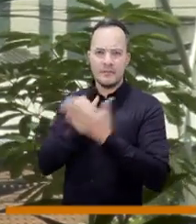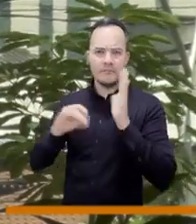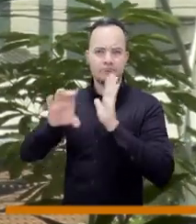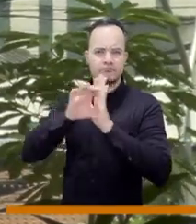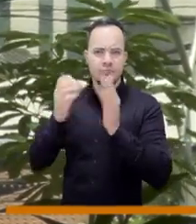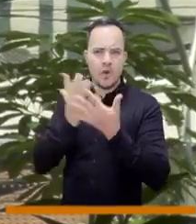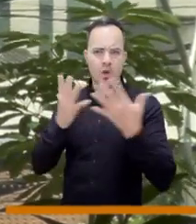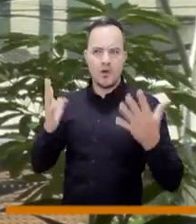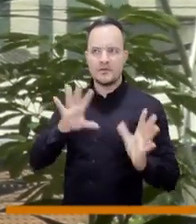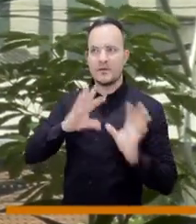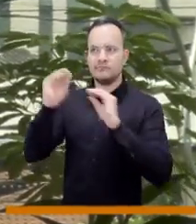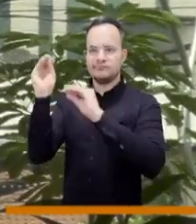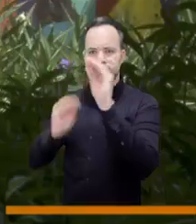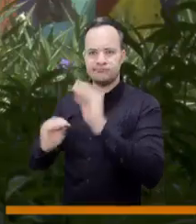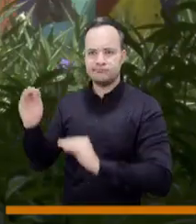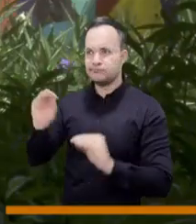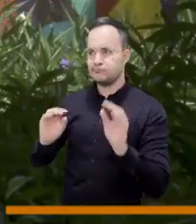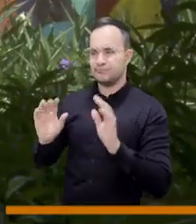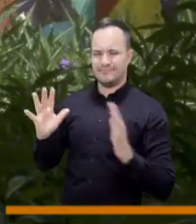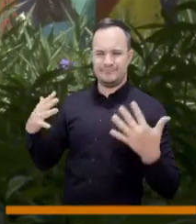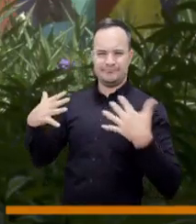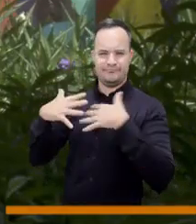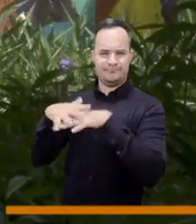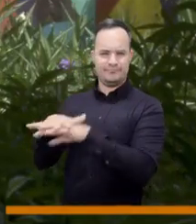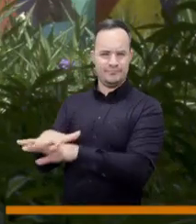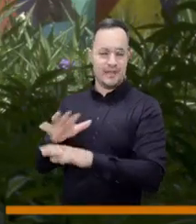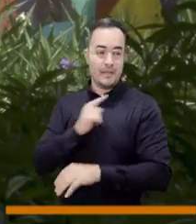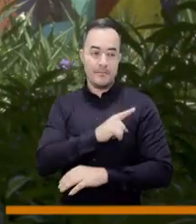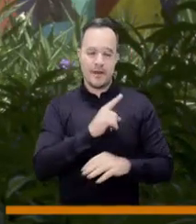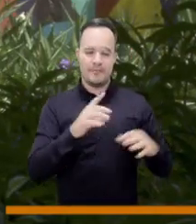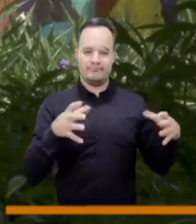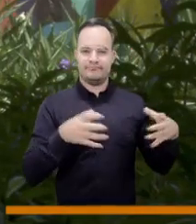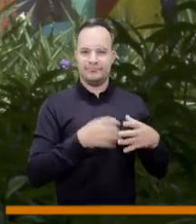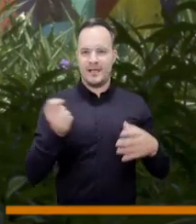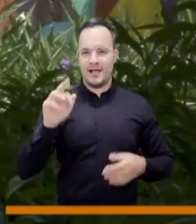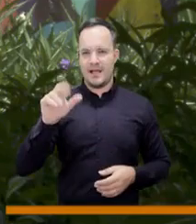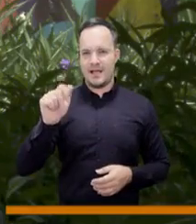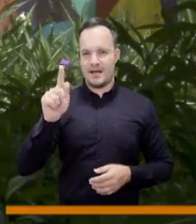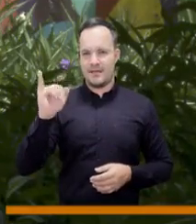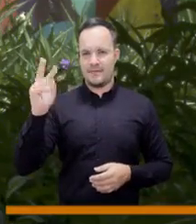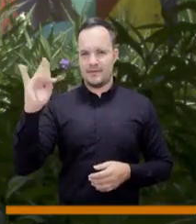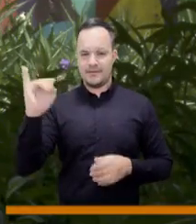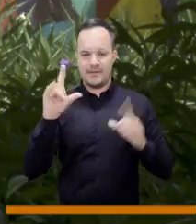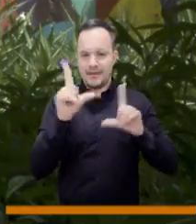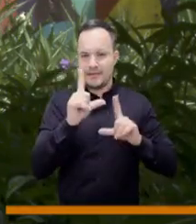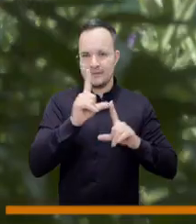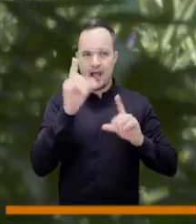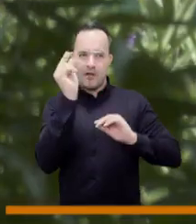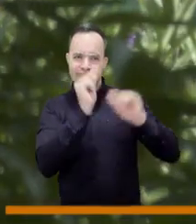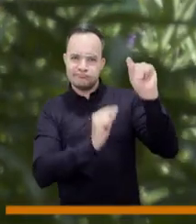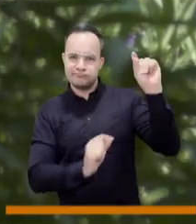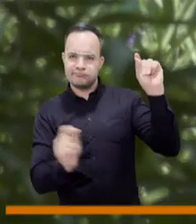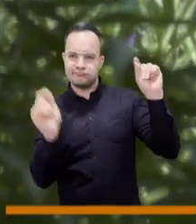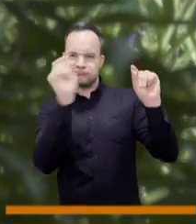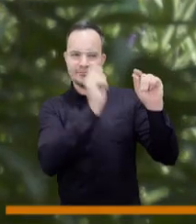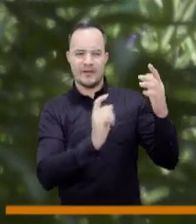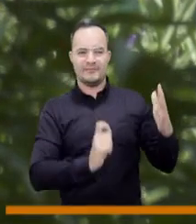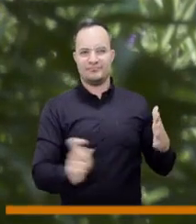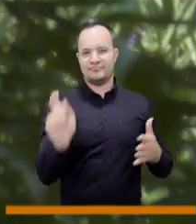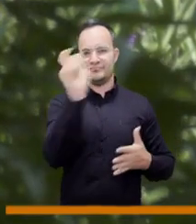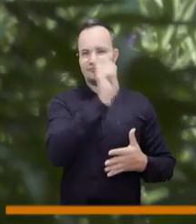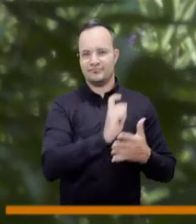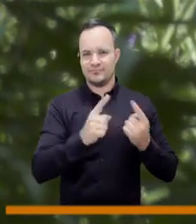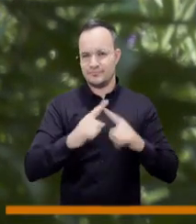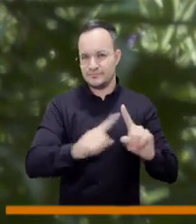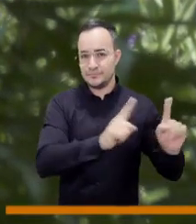y ya digamos que el tratamiento de las temáticas puede ser más amplio incluso. Son formas de habitar y de apropiar el espacio que vienen desde hace muchísimo tiempo. O sea, uno podría